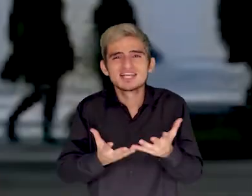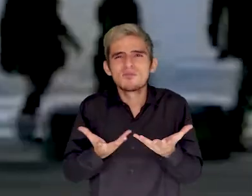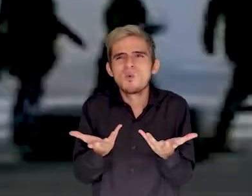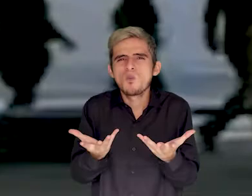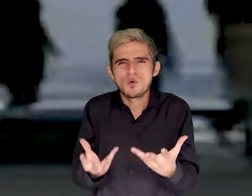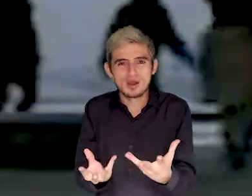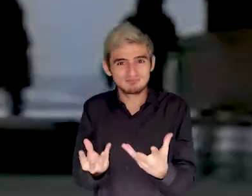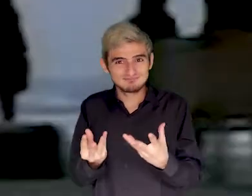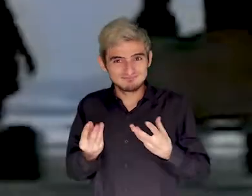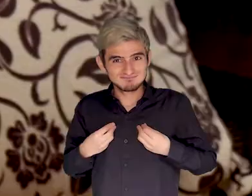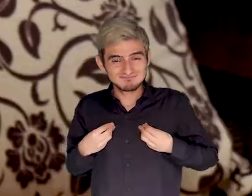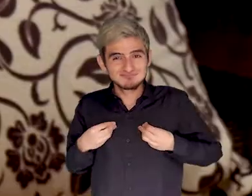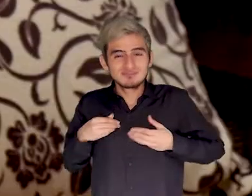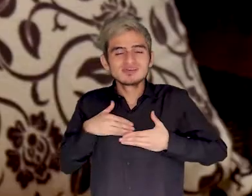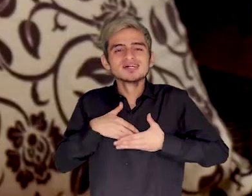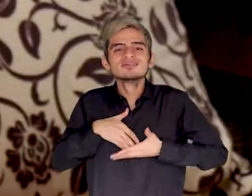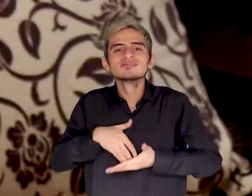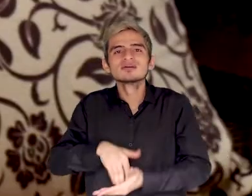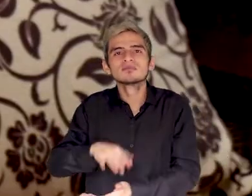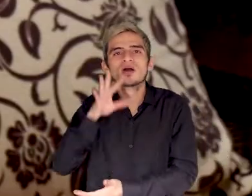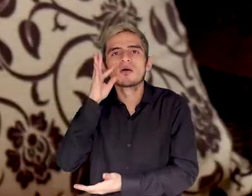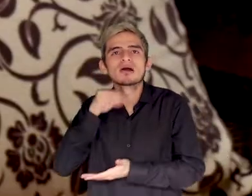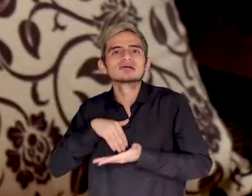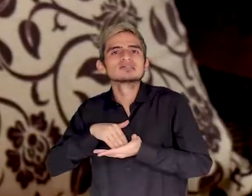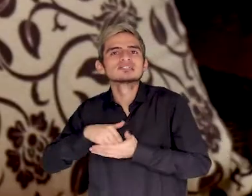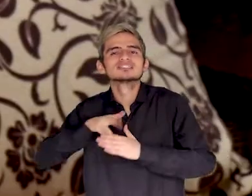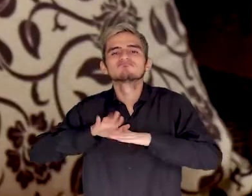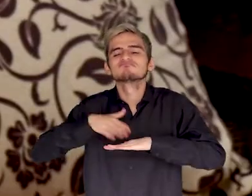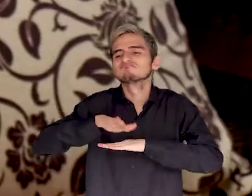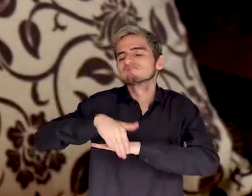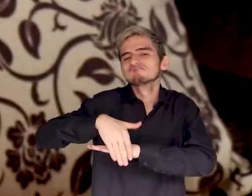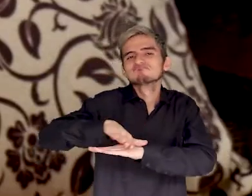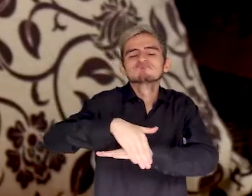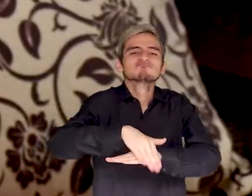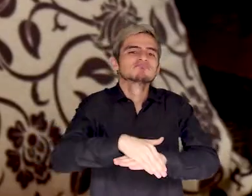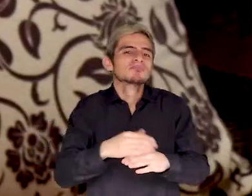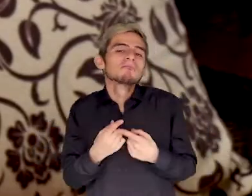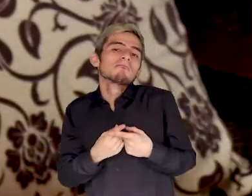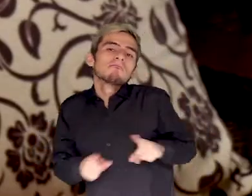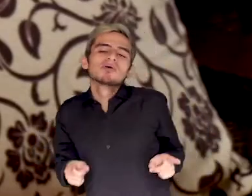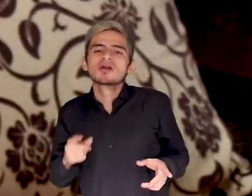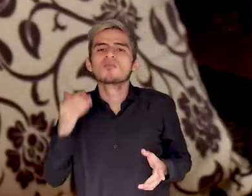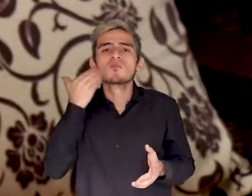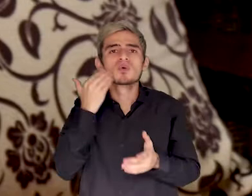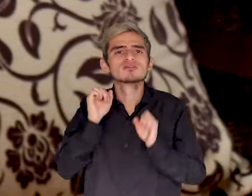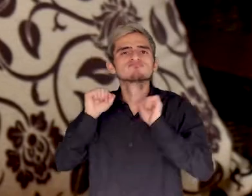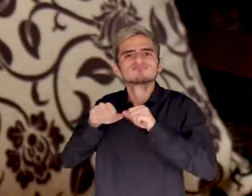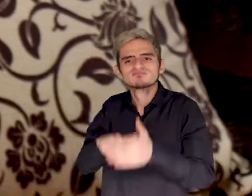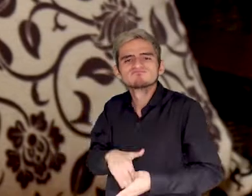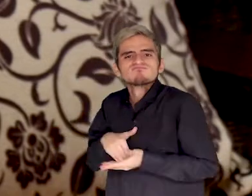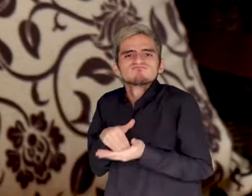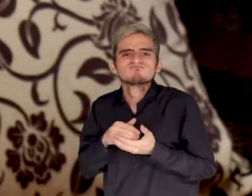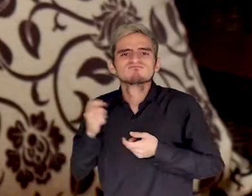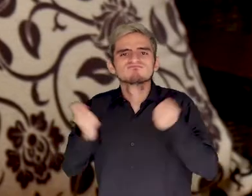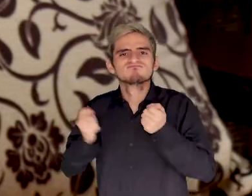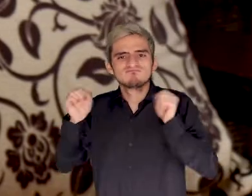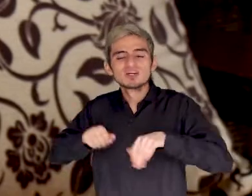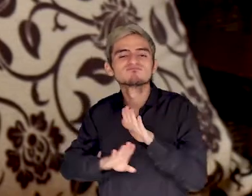Yo creo que cuando... A ver... Es más fácil que te acepten siendo mediocre cuando eres